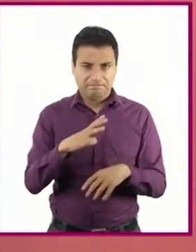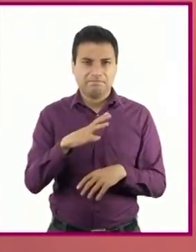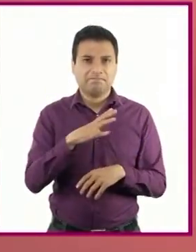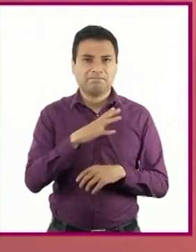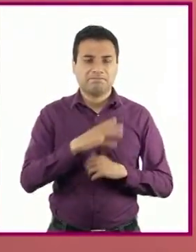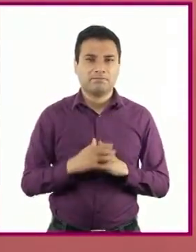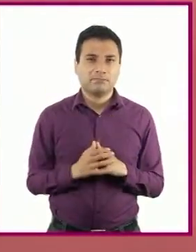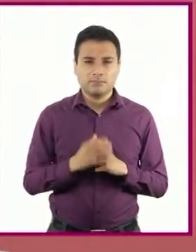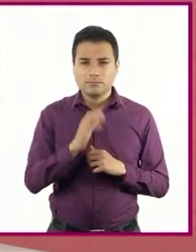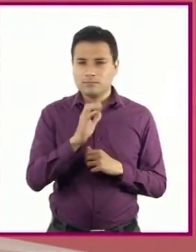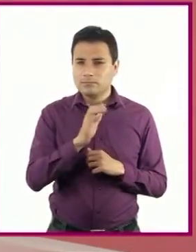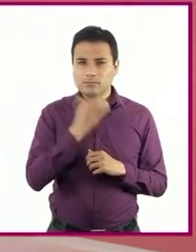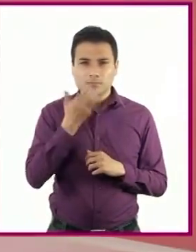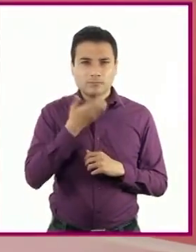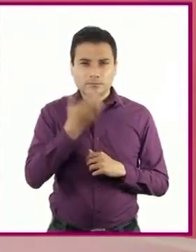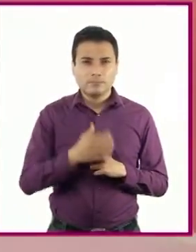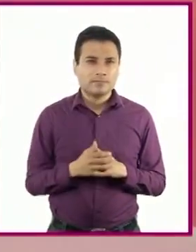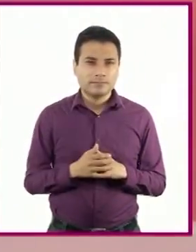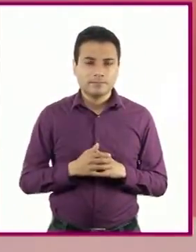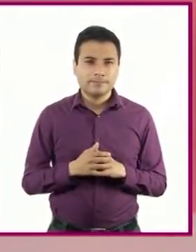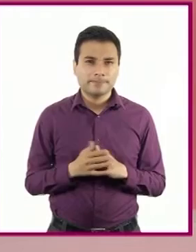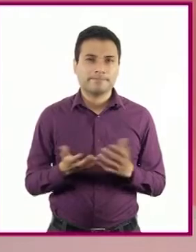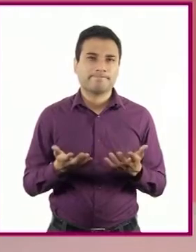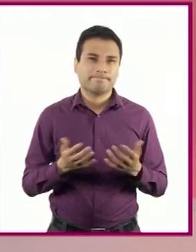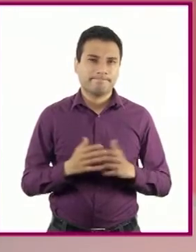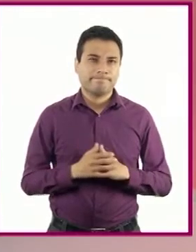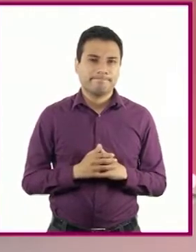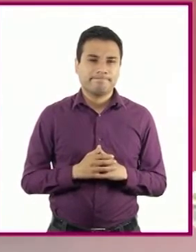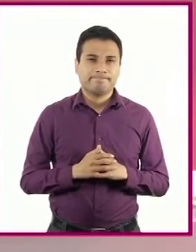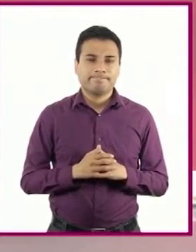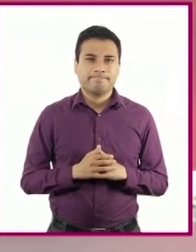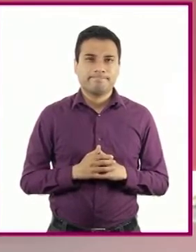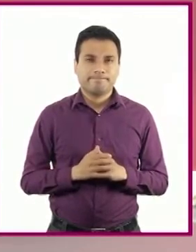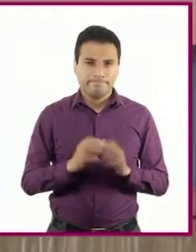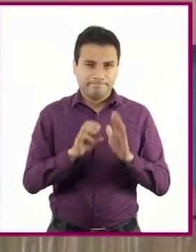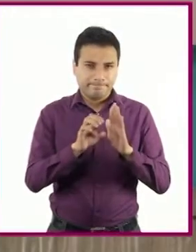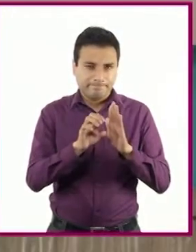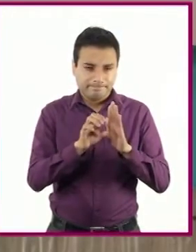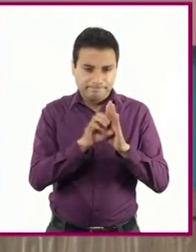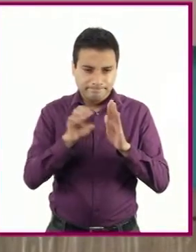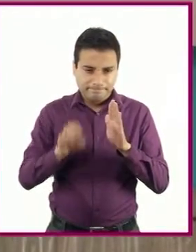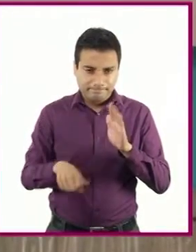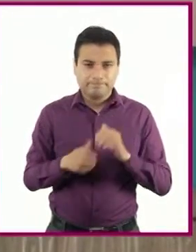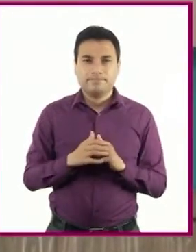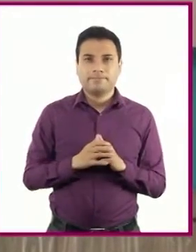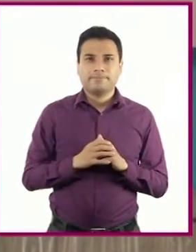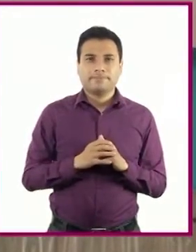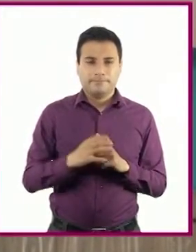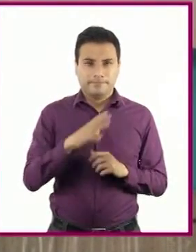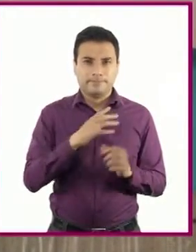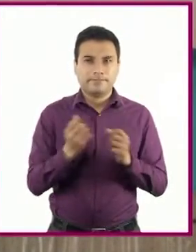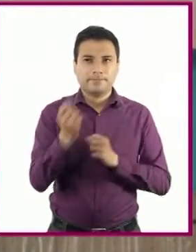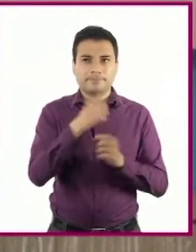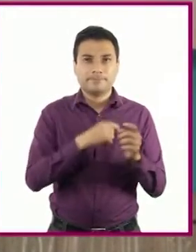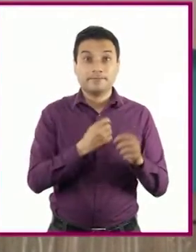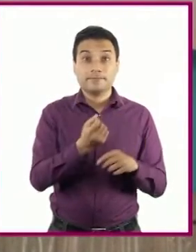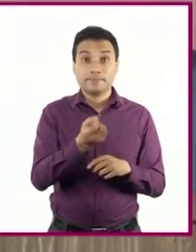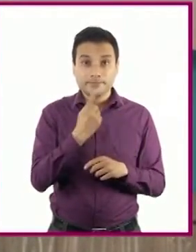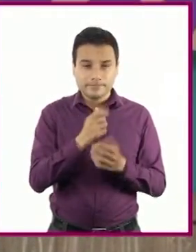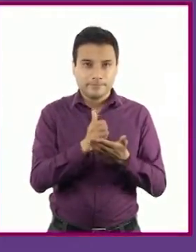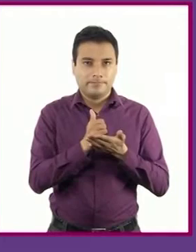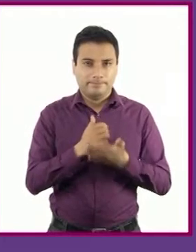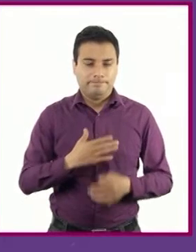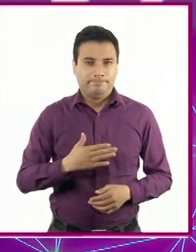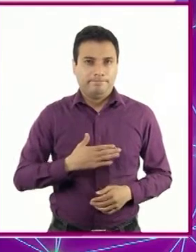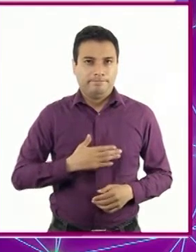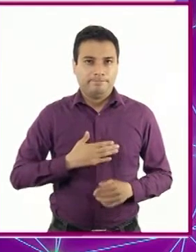Los que más se usan son los que generan reacciones de neutralización, pues son compuestos alcalinos que reaccionan con el ácido clorhídrico